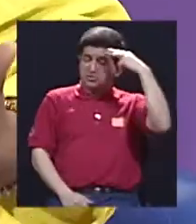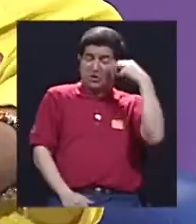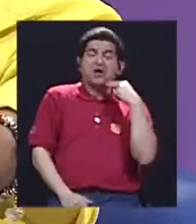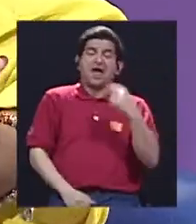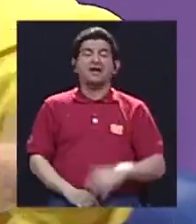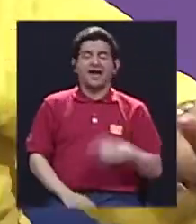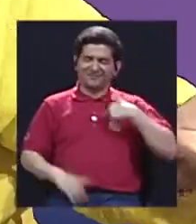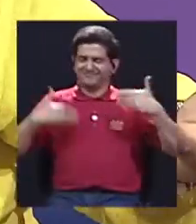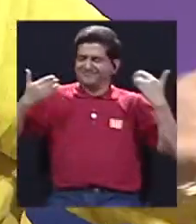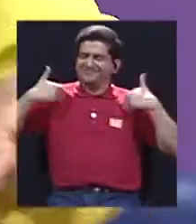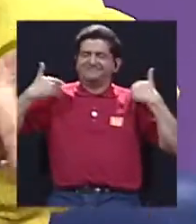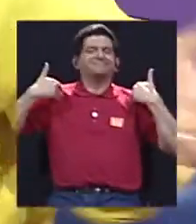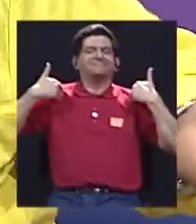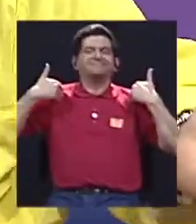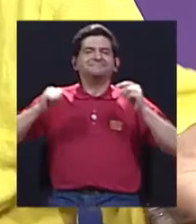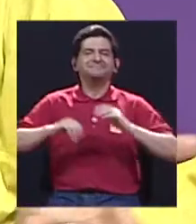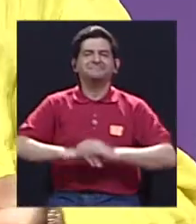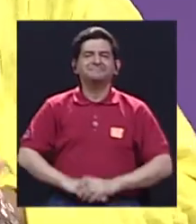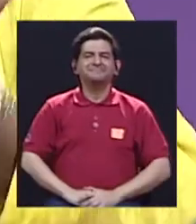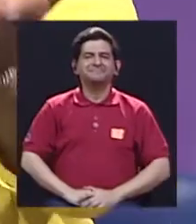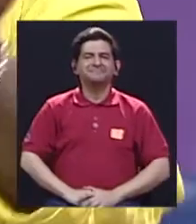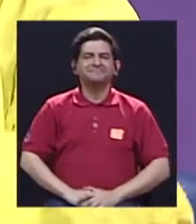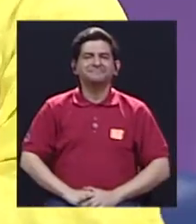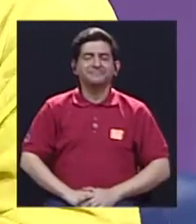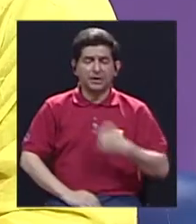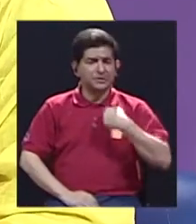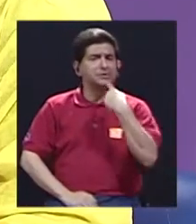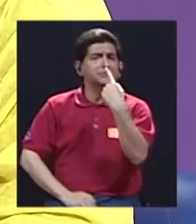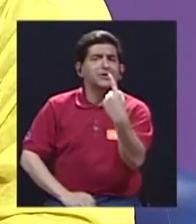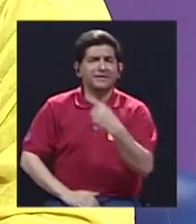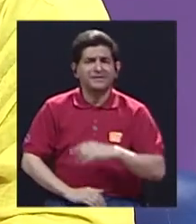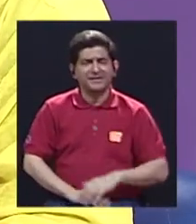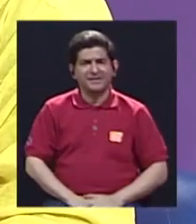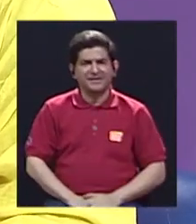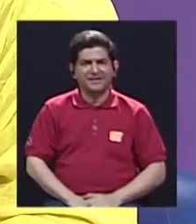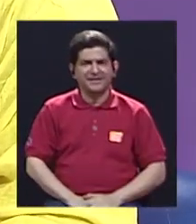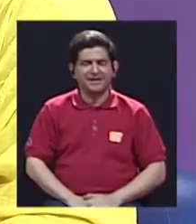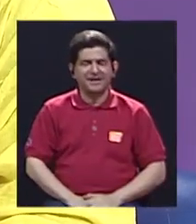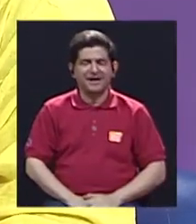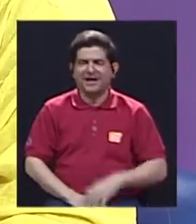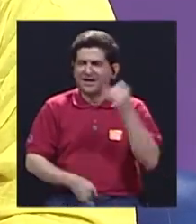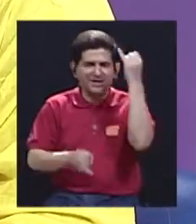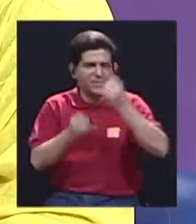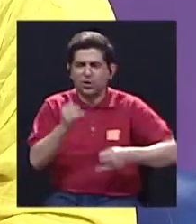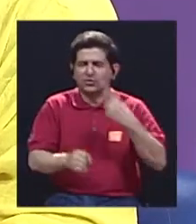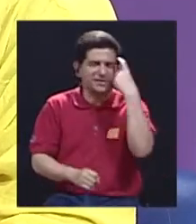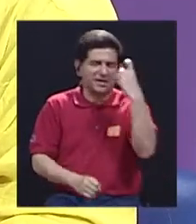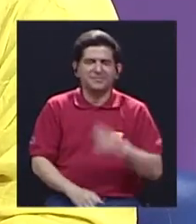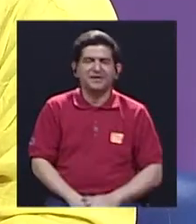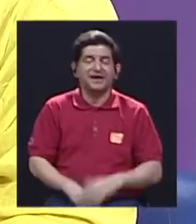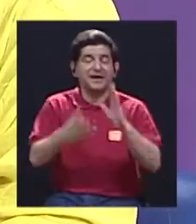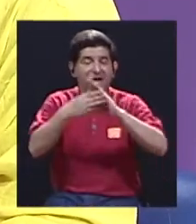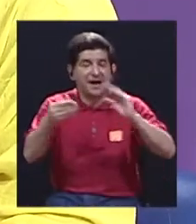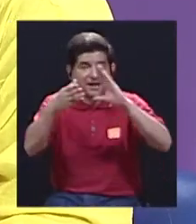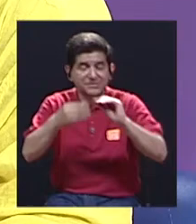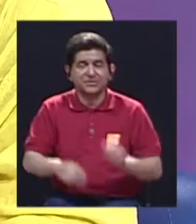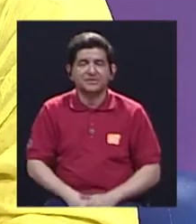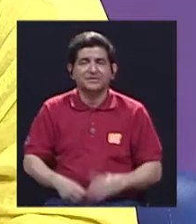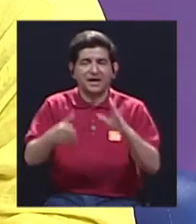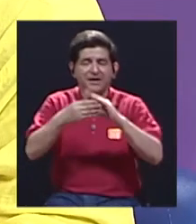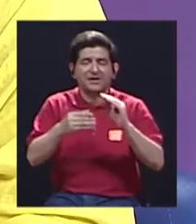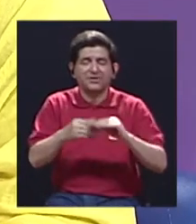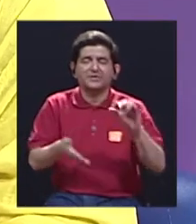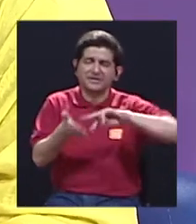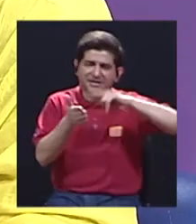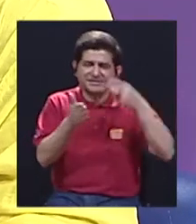negra soy feliz entonces yo les diría que no dejen de soñar soñar es contar contar